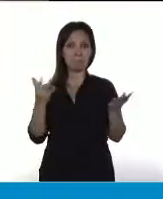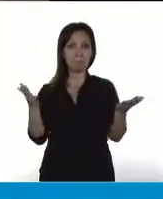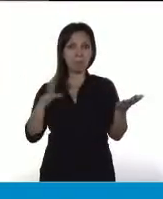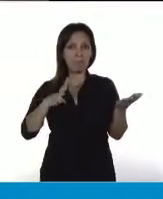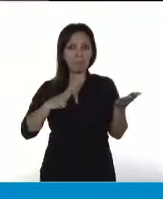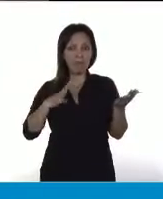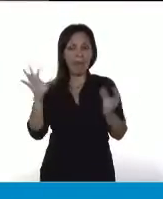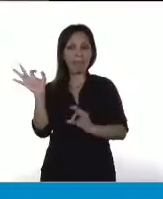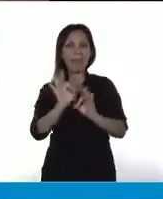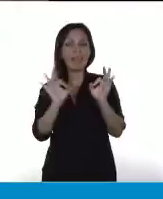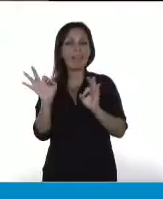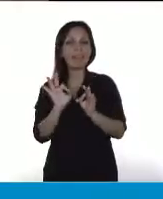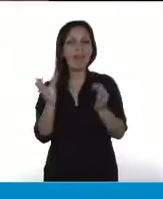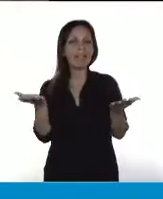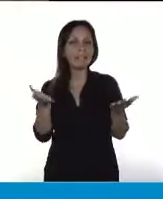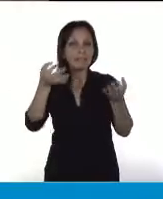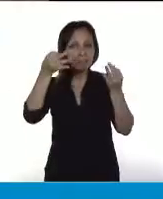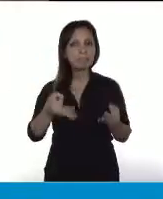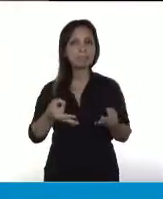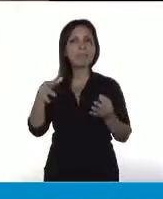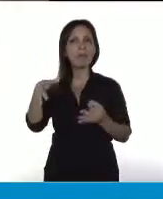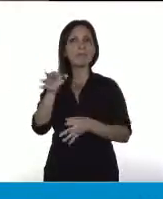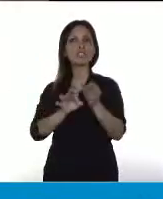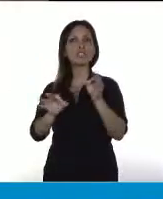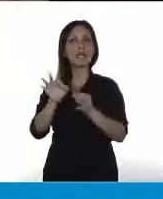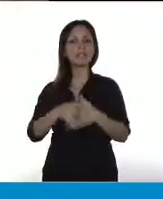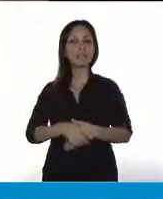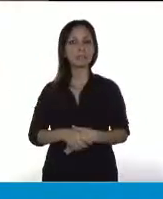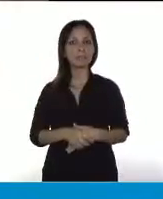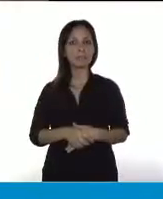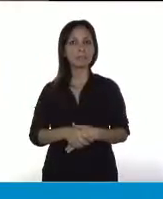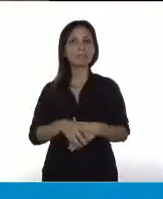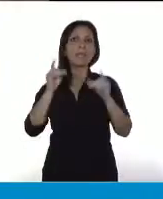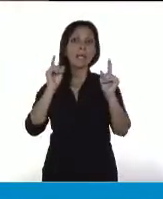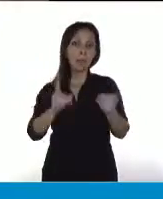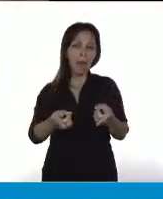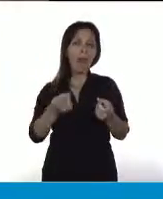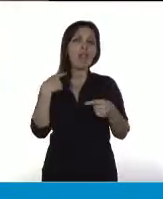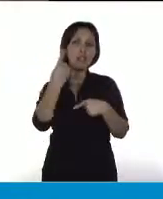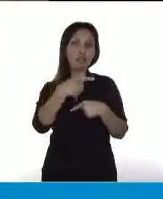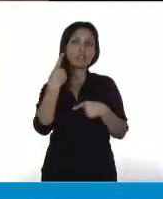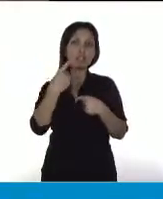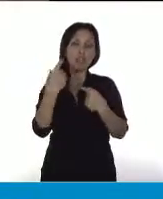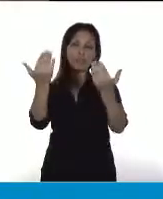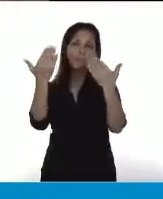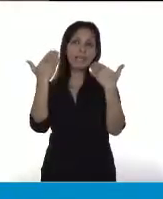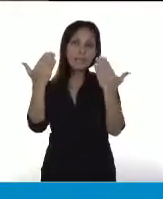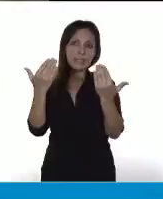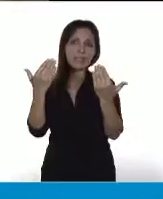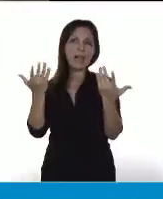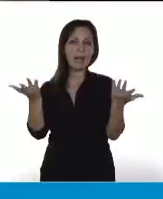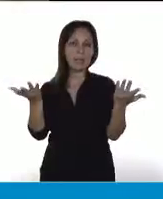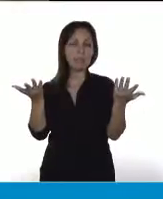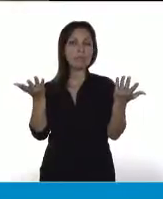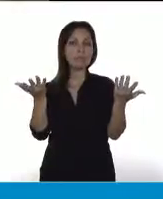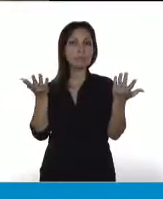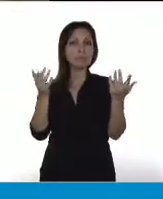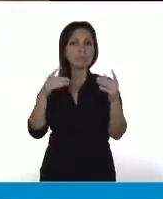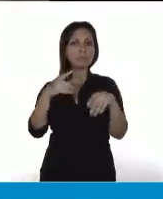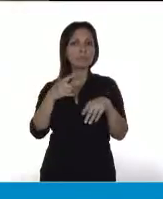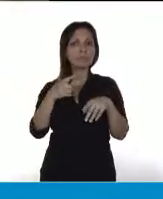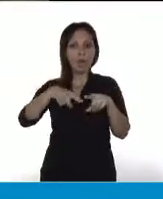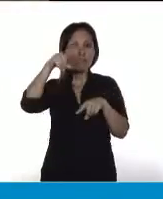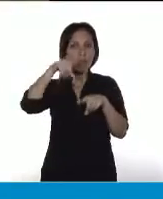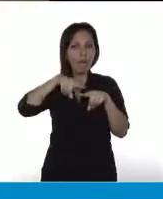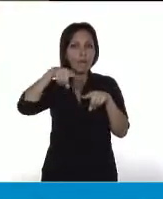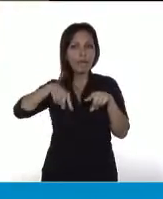detalles del proyecto, a pesar de que lo hemos solicitado en varias ocasiones en el transcurso del día